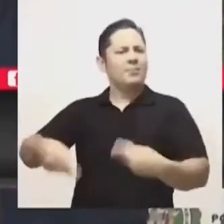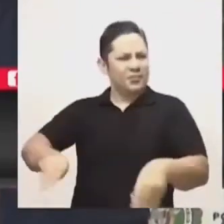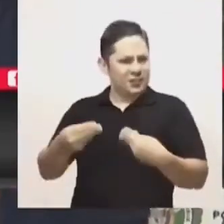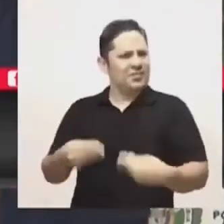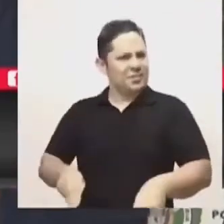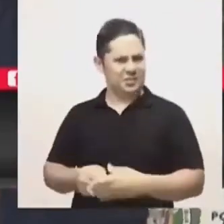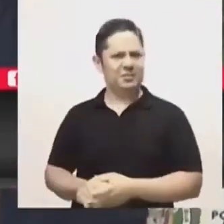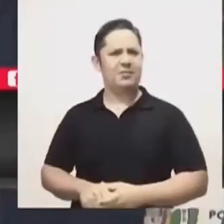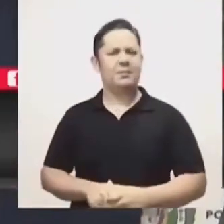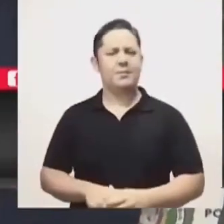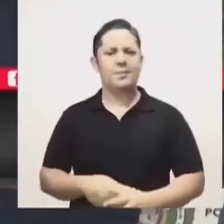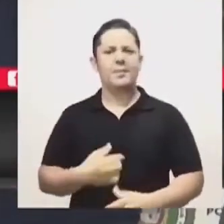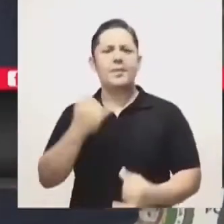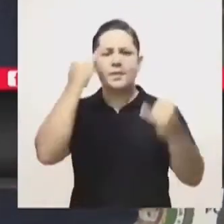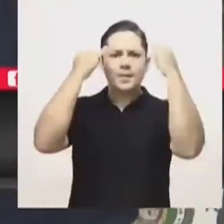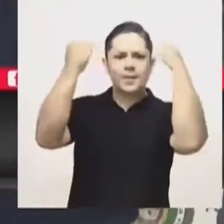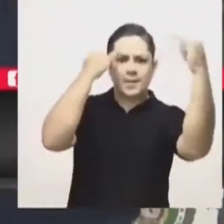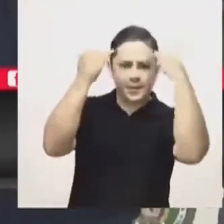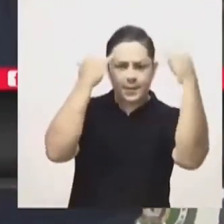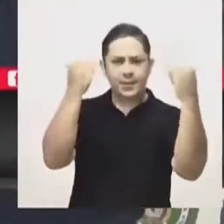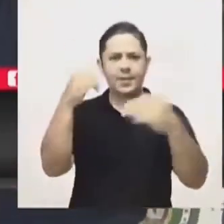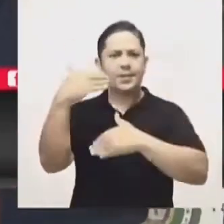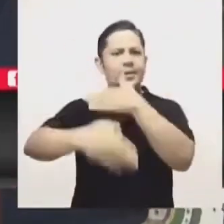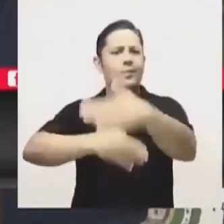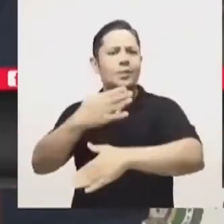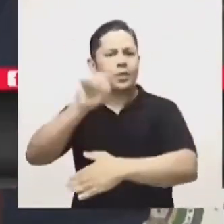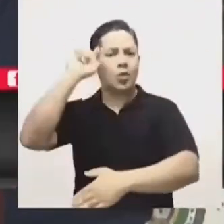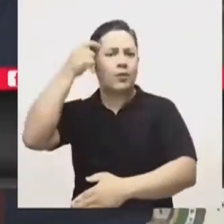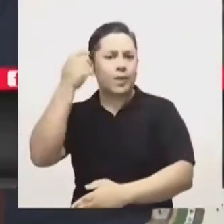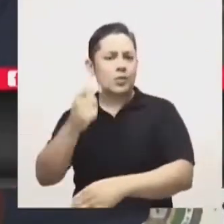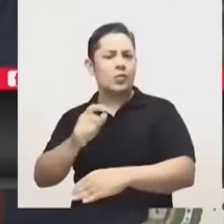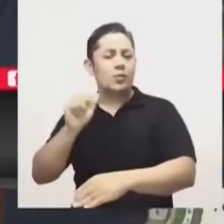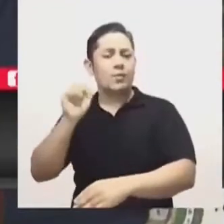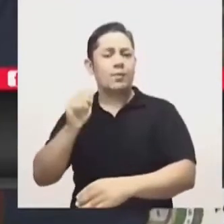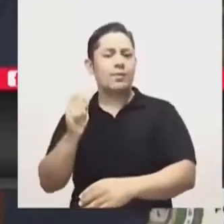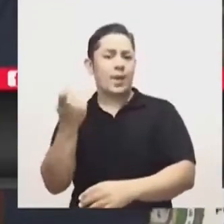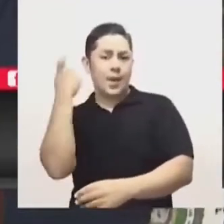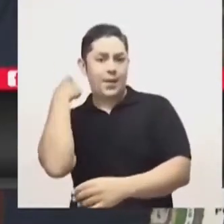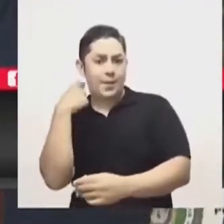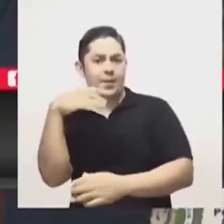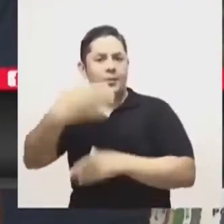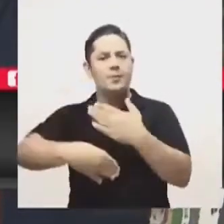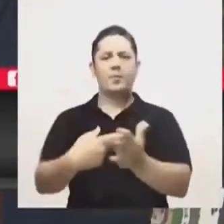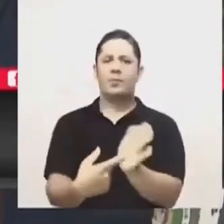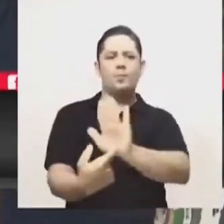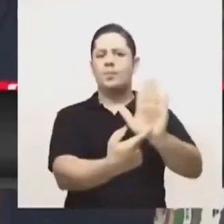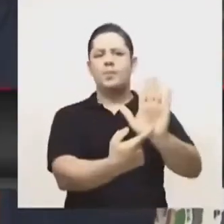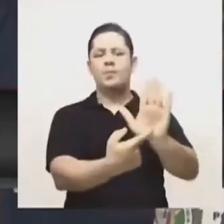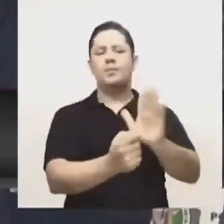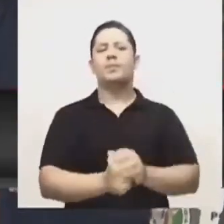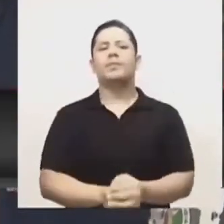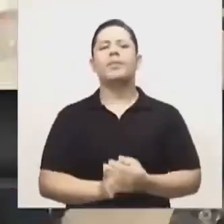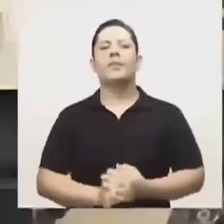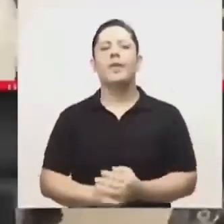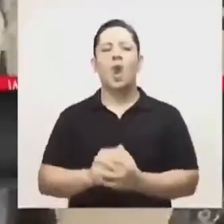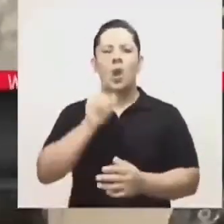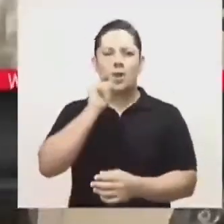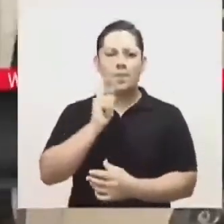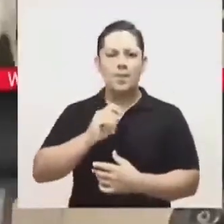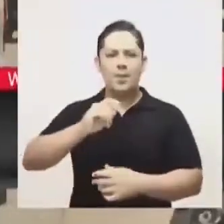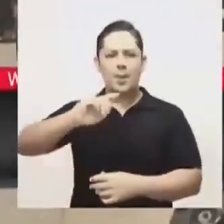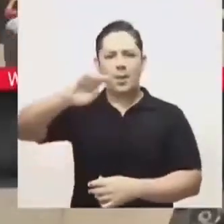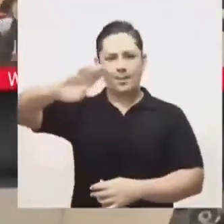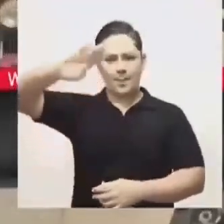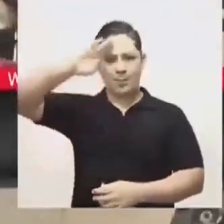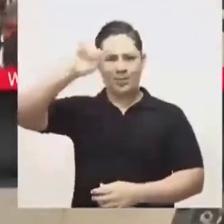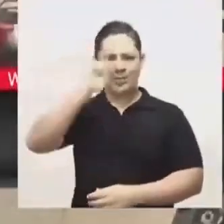en un horario más flexible, y hay unas iniciativas que en su momento el señor gobernador nos dio ayer, las hará conocer. El comandante de